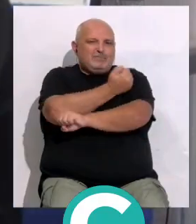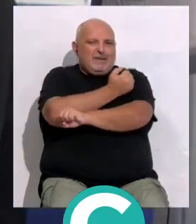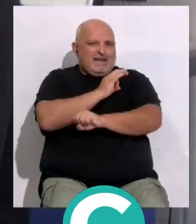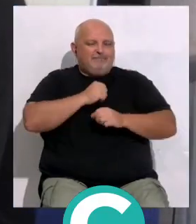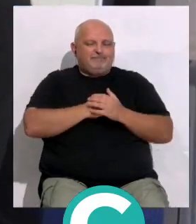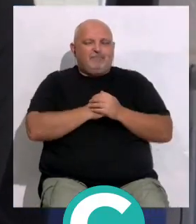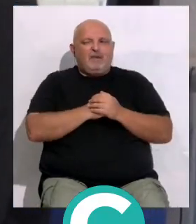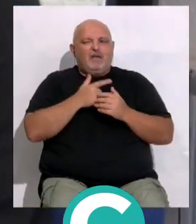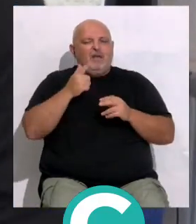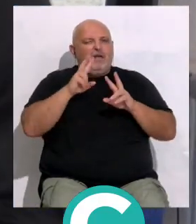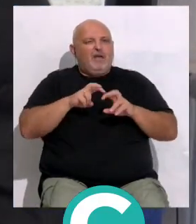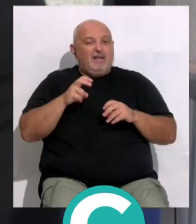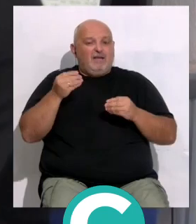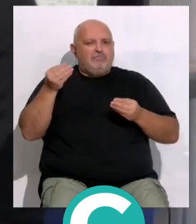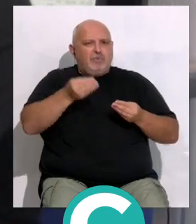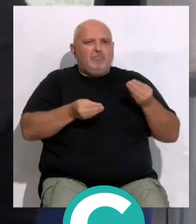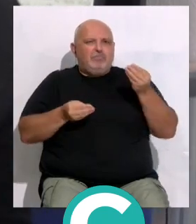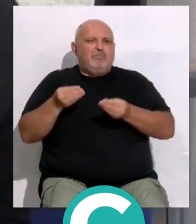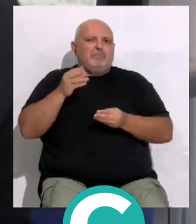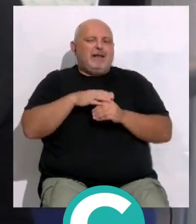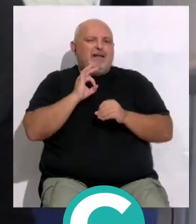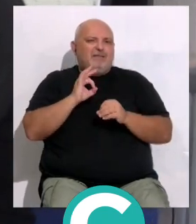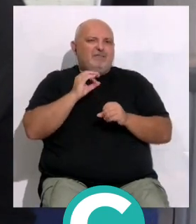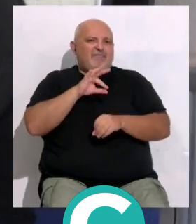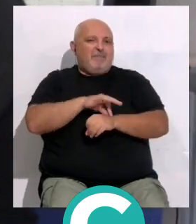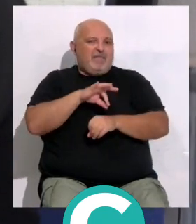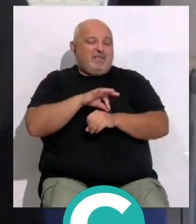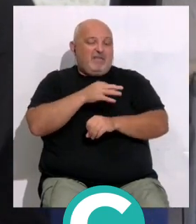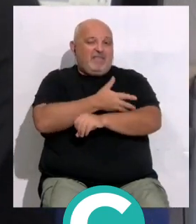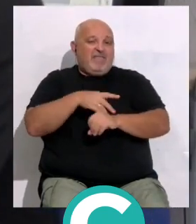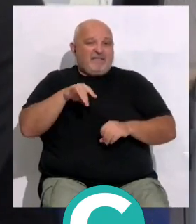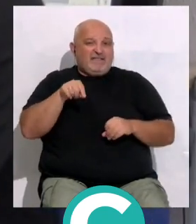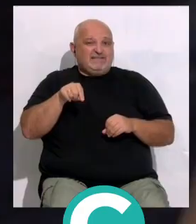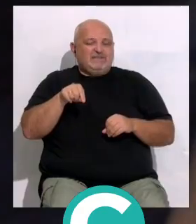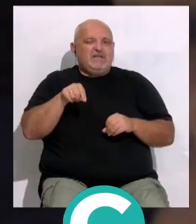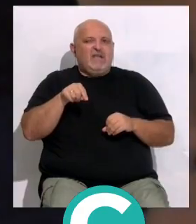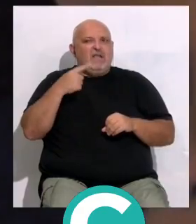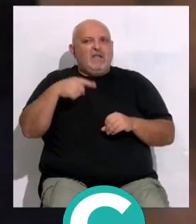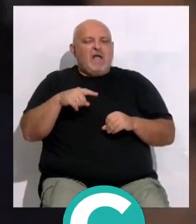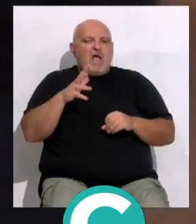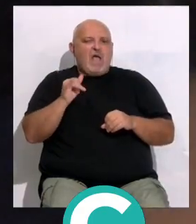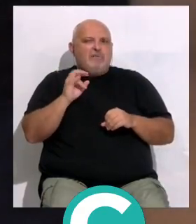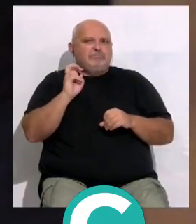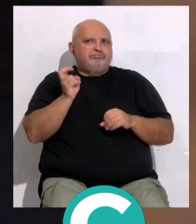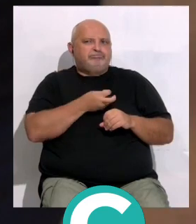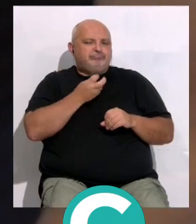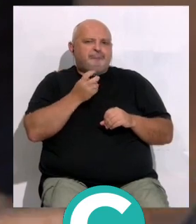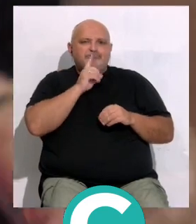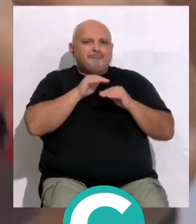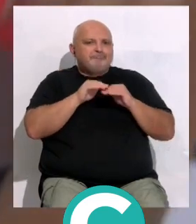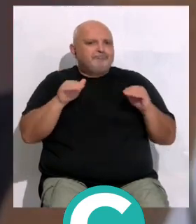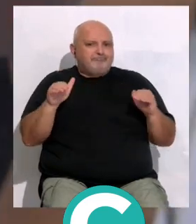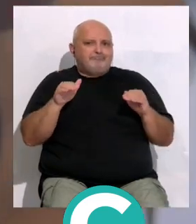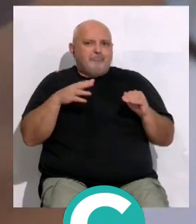estos investigadores es aportar herramientas para el tratamiento de una enfermedad como la diabetes, que se puede presentar de forma